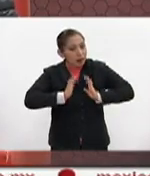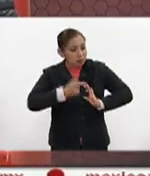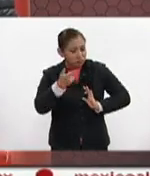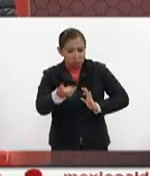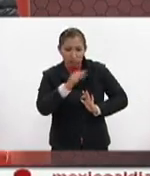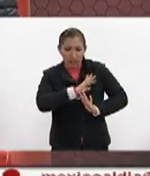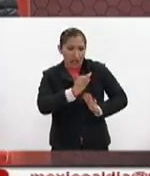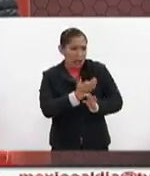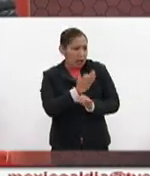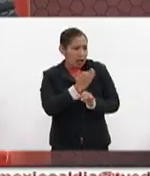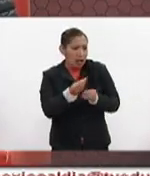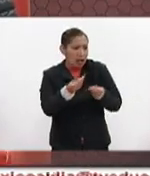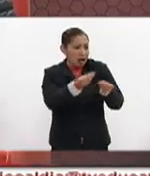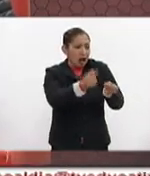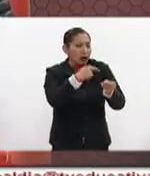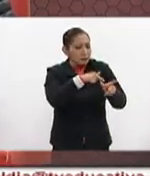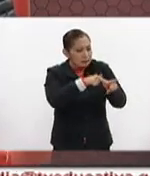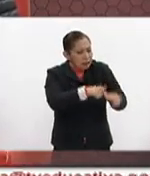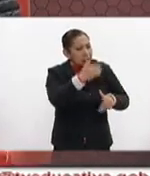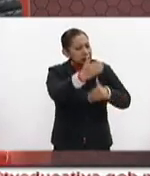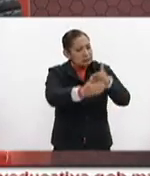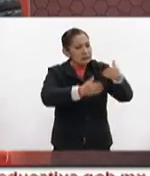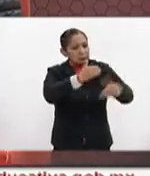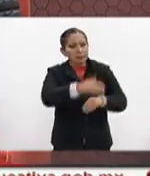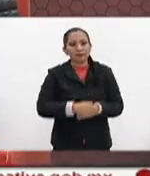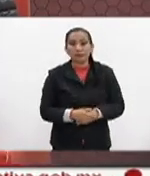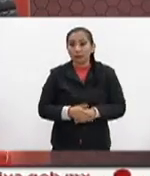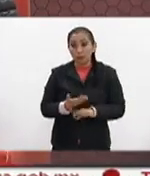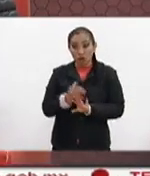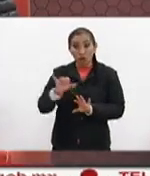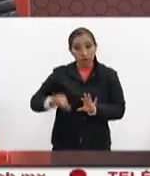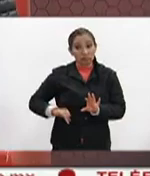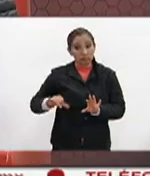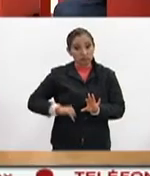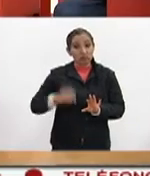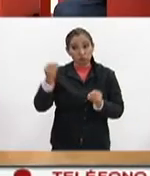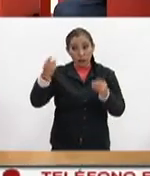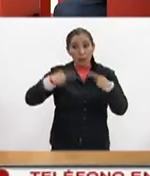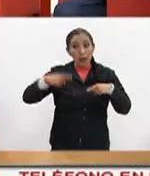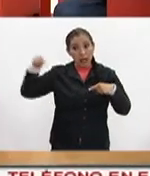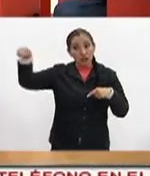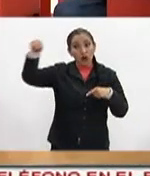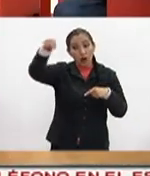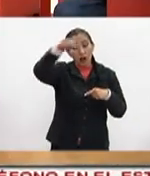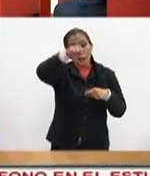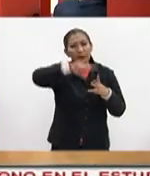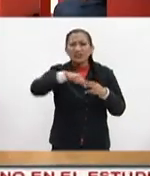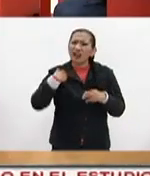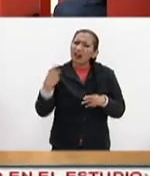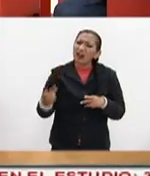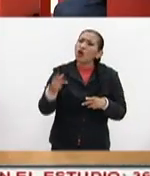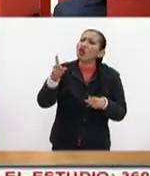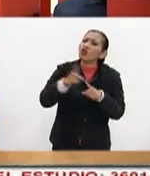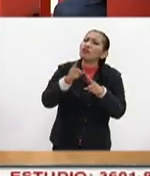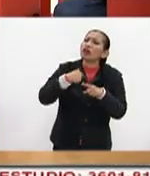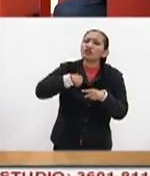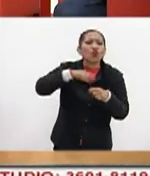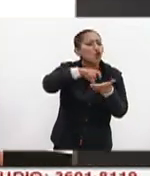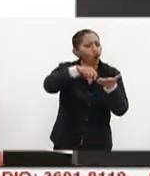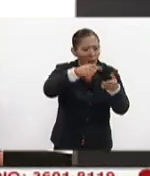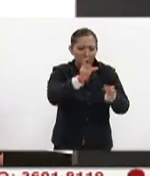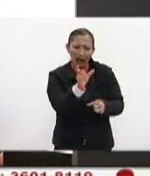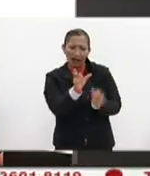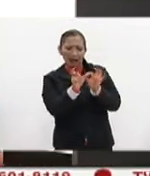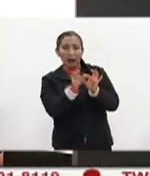ya con esto, bueno, pues te levantas y sigues. Sí, y es muy interesante ver a misma gente cuando empiezan a preguntar, ok, ¿dónde puedo comprar?